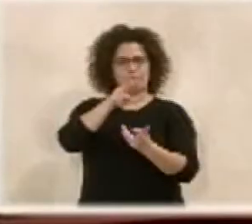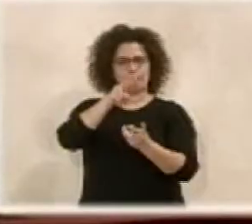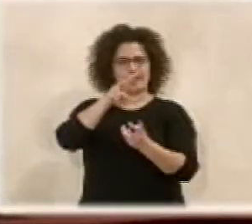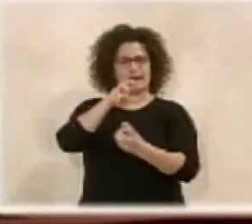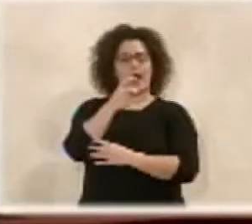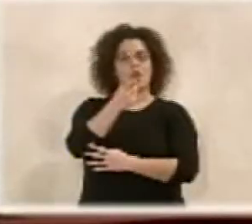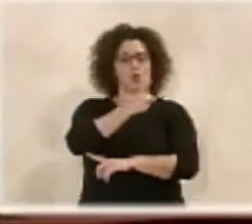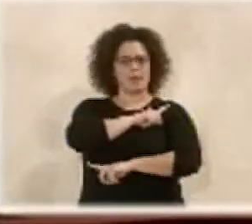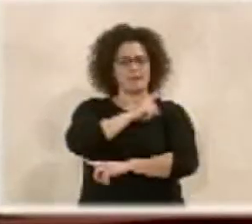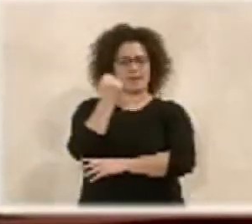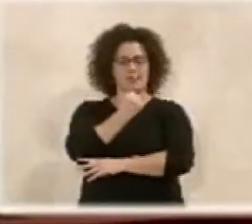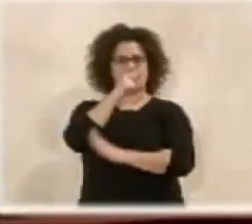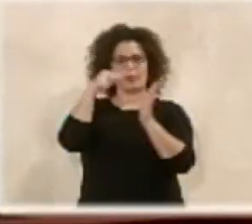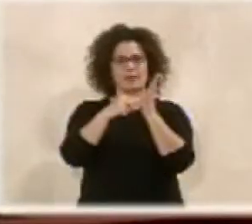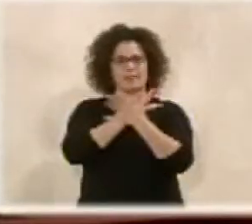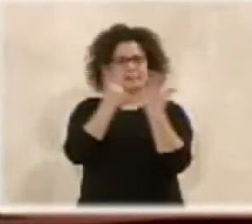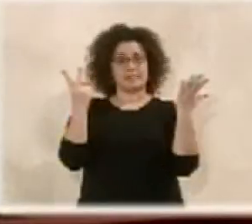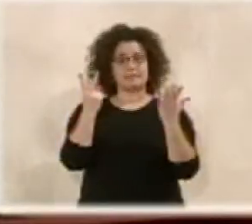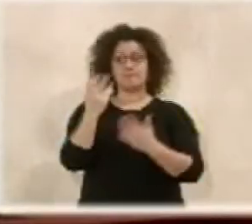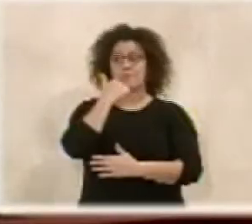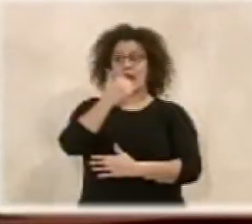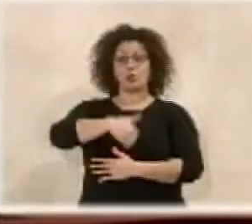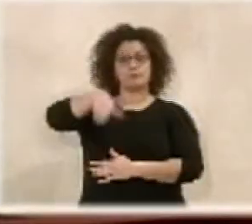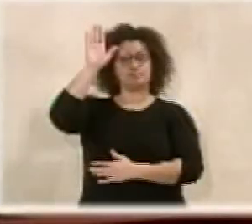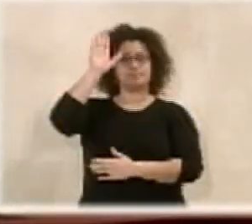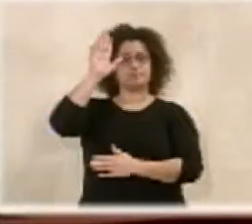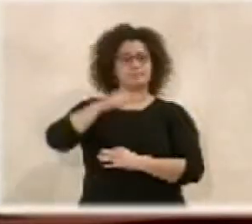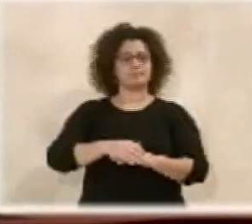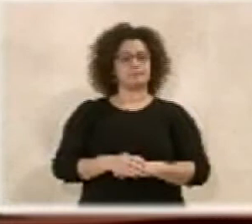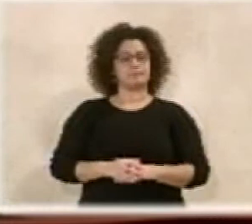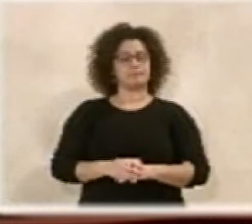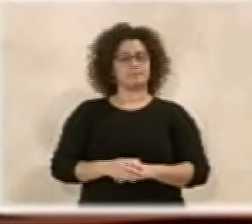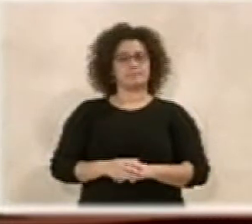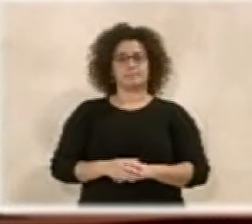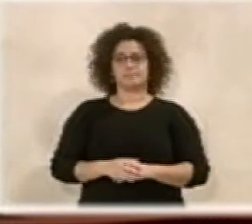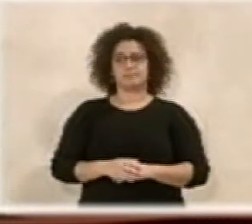meses de noviembre y diciembre de 2017. ¿Alguna intervención al punto número 15?